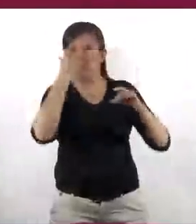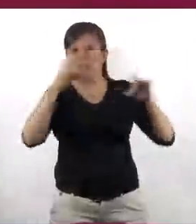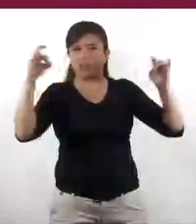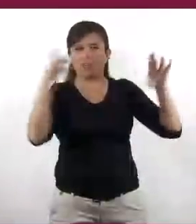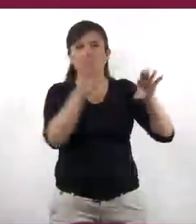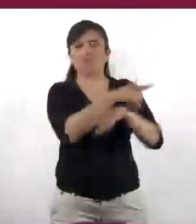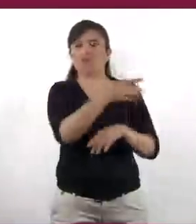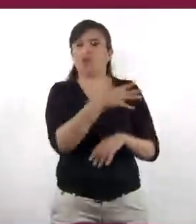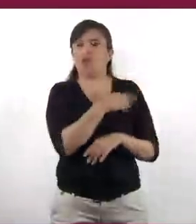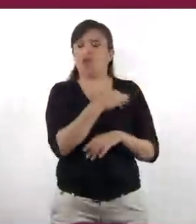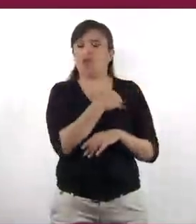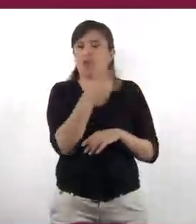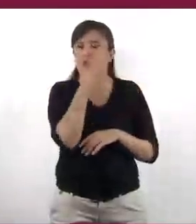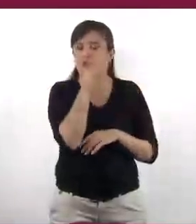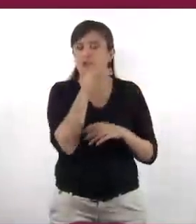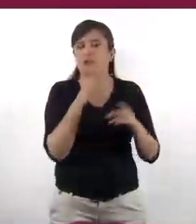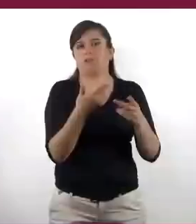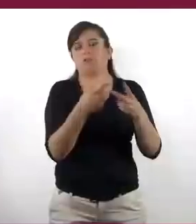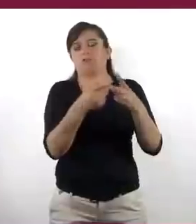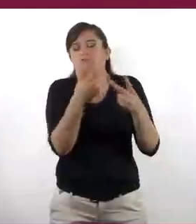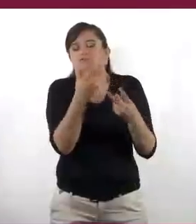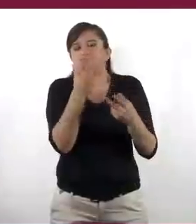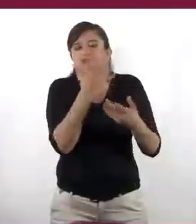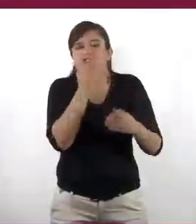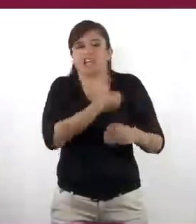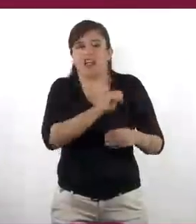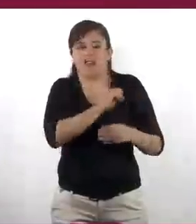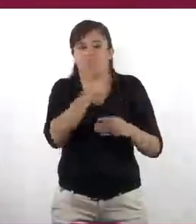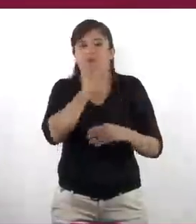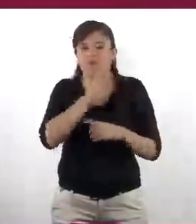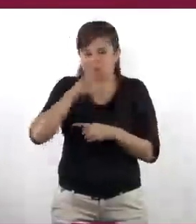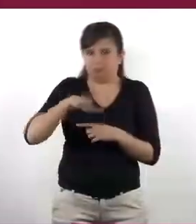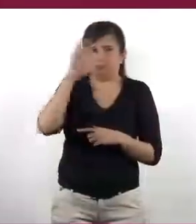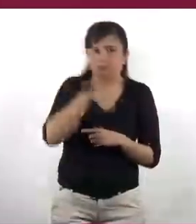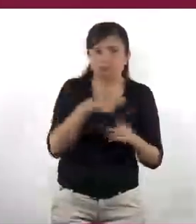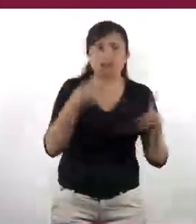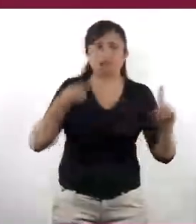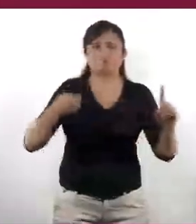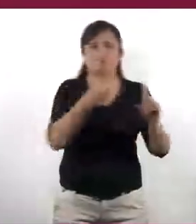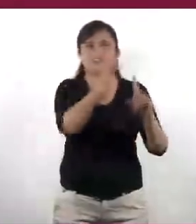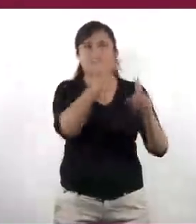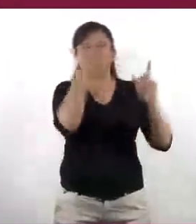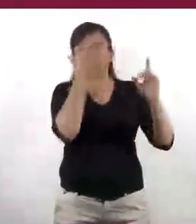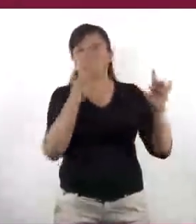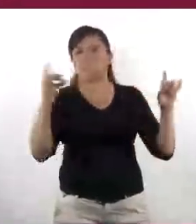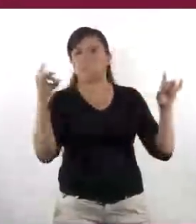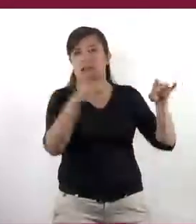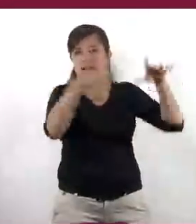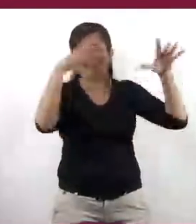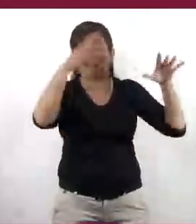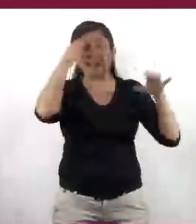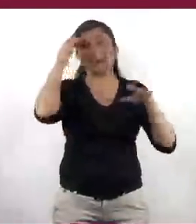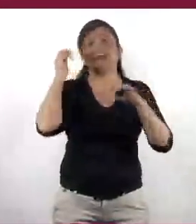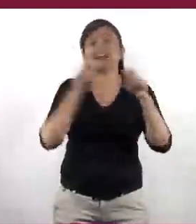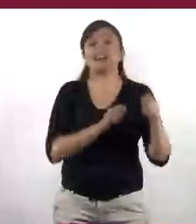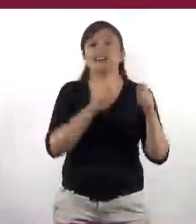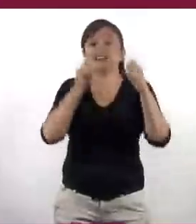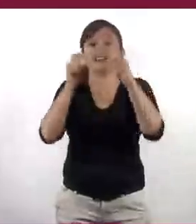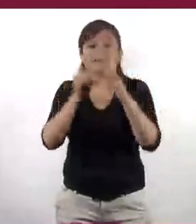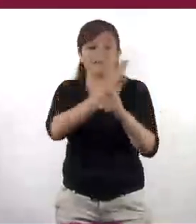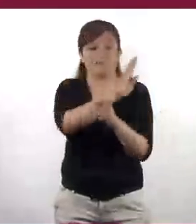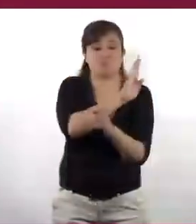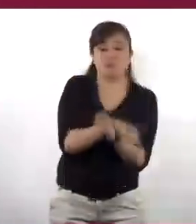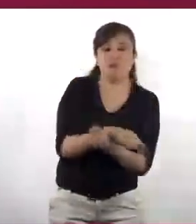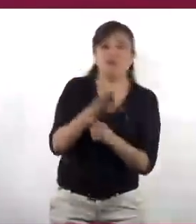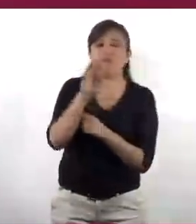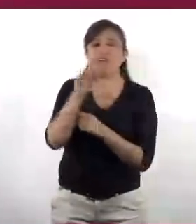pudo procrear hijos para asegurar un heredero de la corona. Tras su muerte, ascendió al trono Felipe V de la Casa